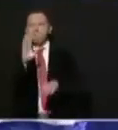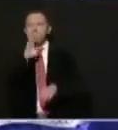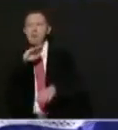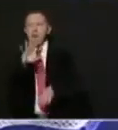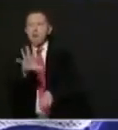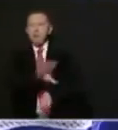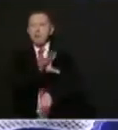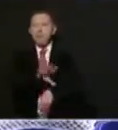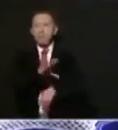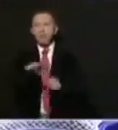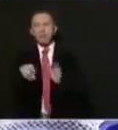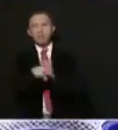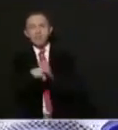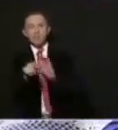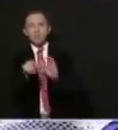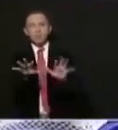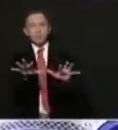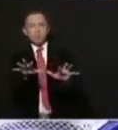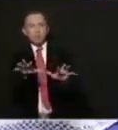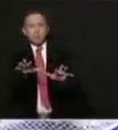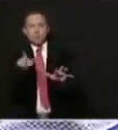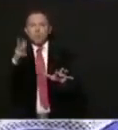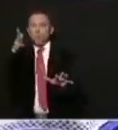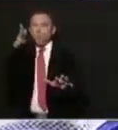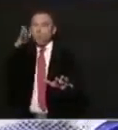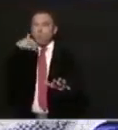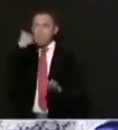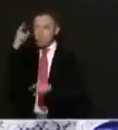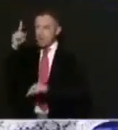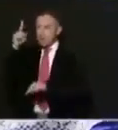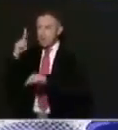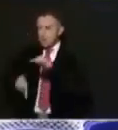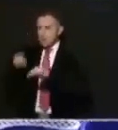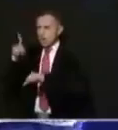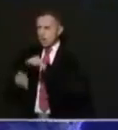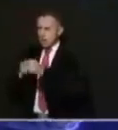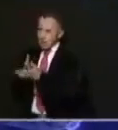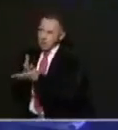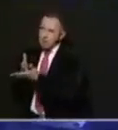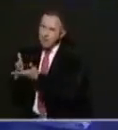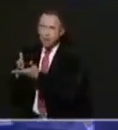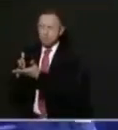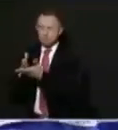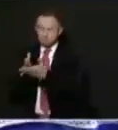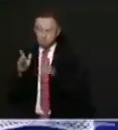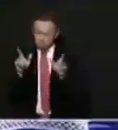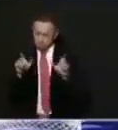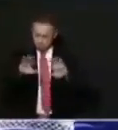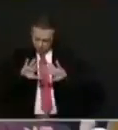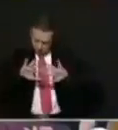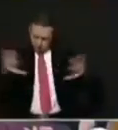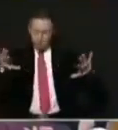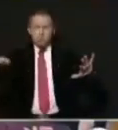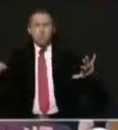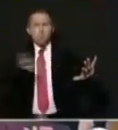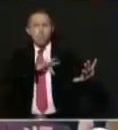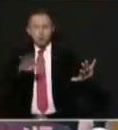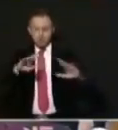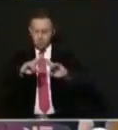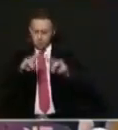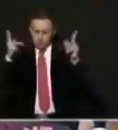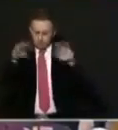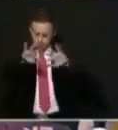se le quieran interceder en el camino para que él pueda romper y caminar